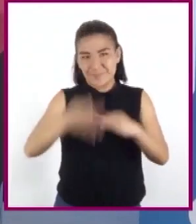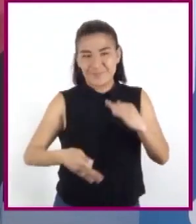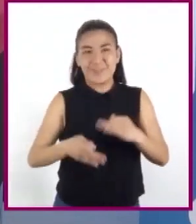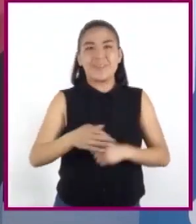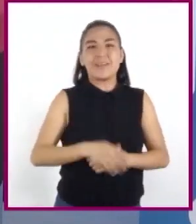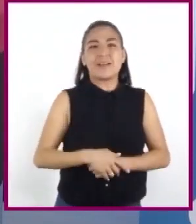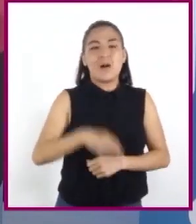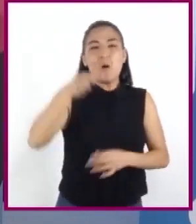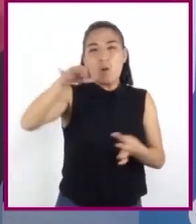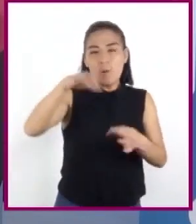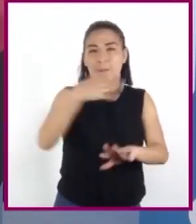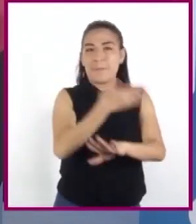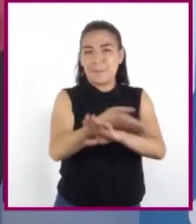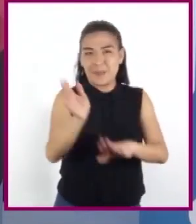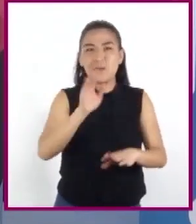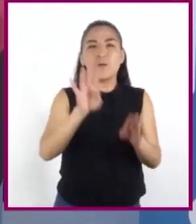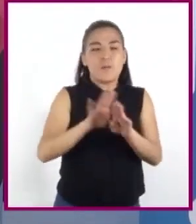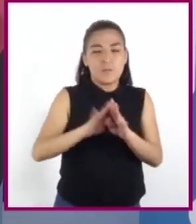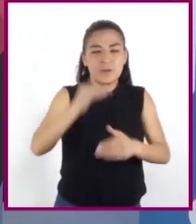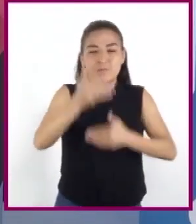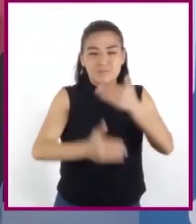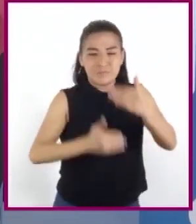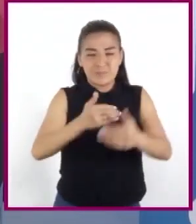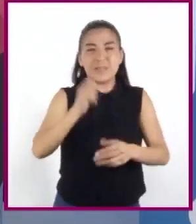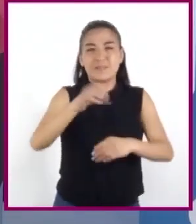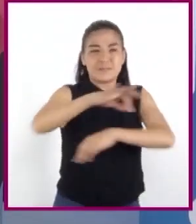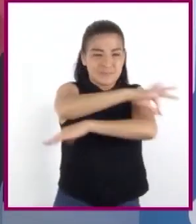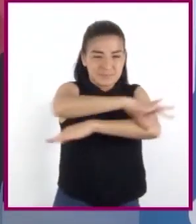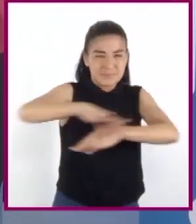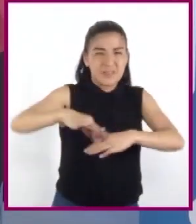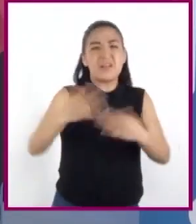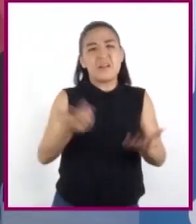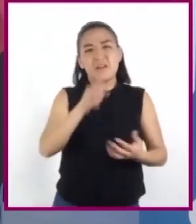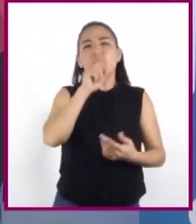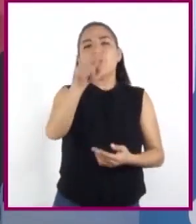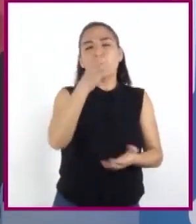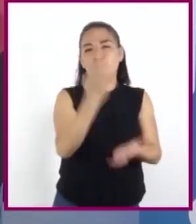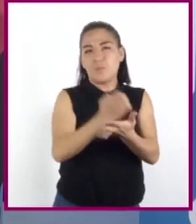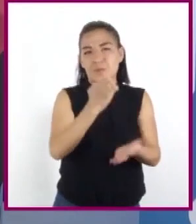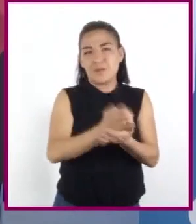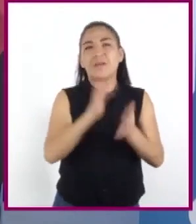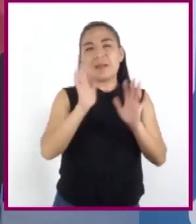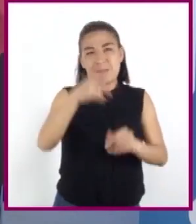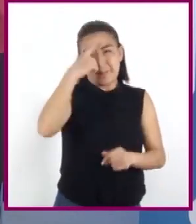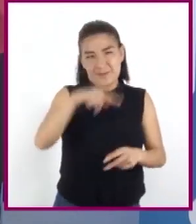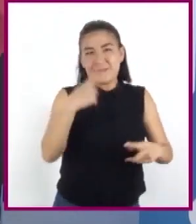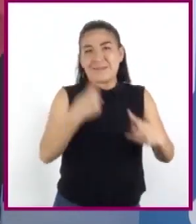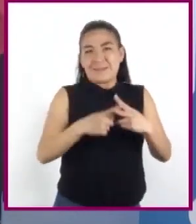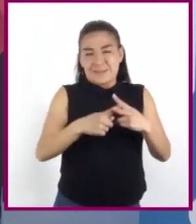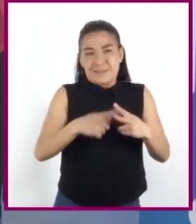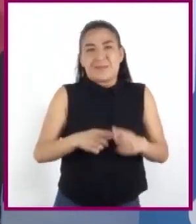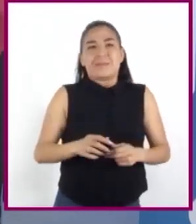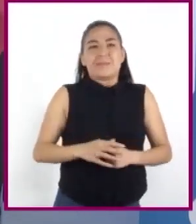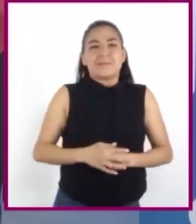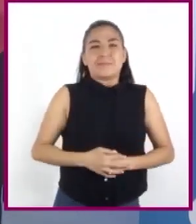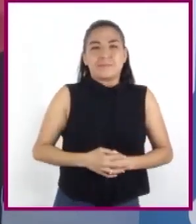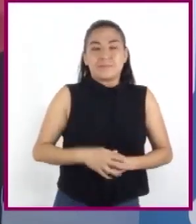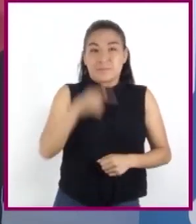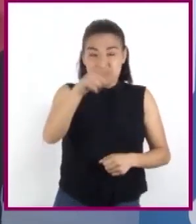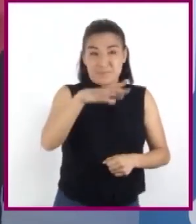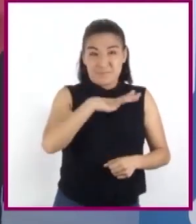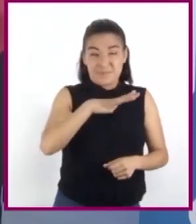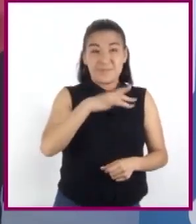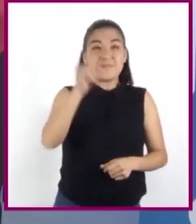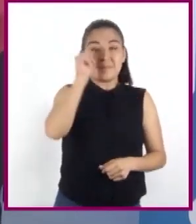una hoja blanca para escribir los pasos y realizar los trazos, o bien el cuaderno que ya destinaron para esta asignatura. Si tienen